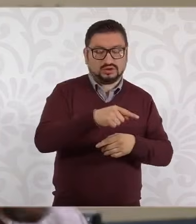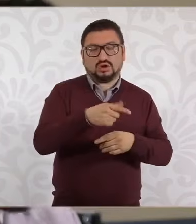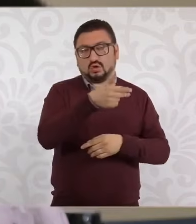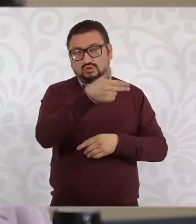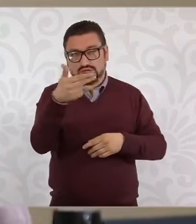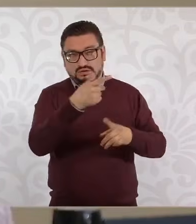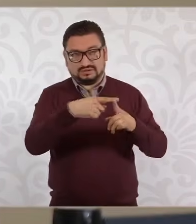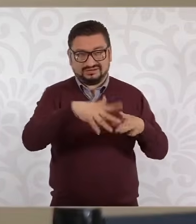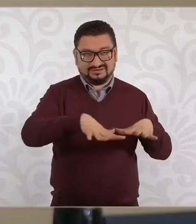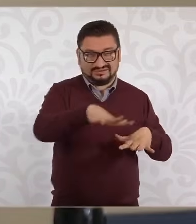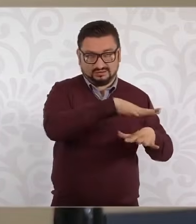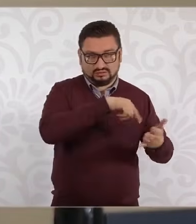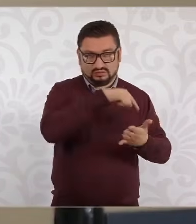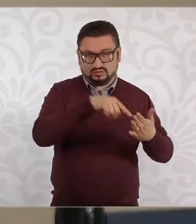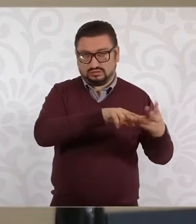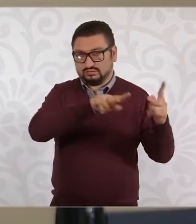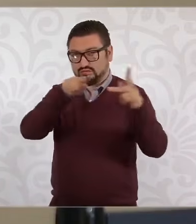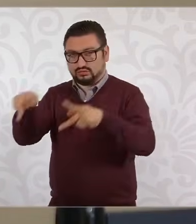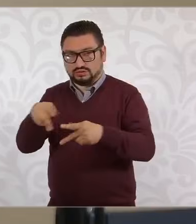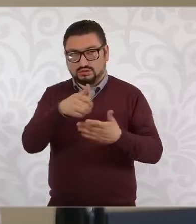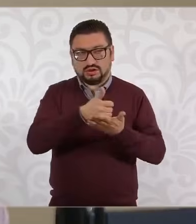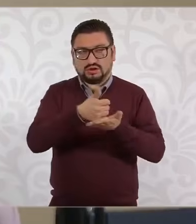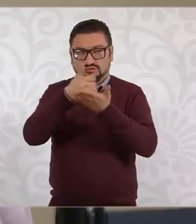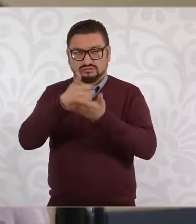esto permitirá que esta mega obra